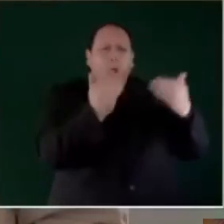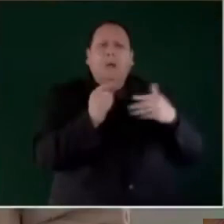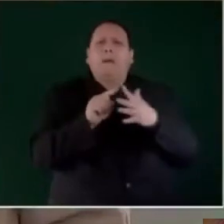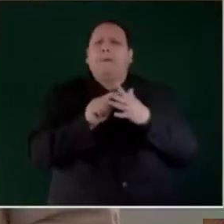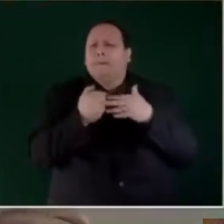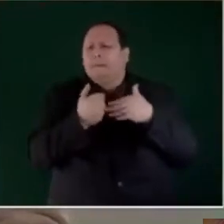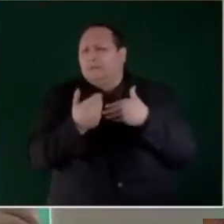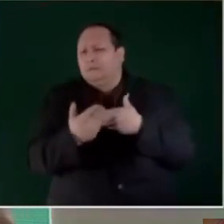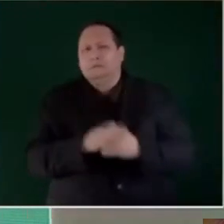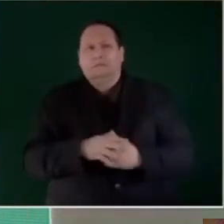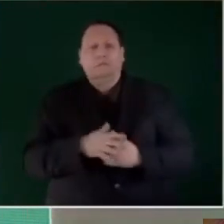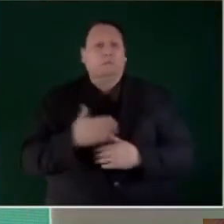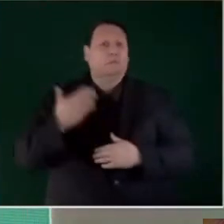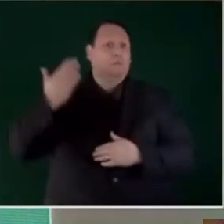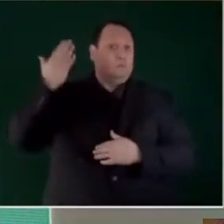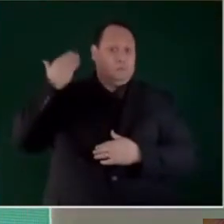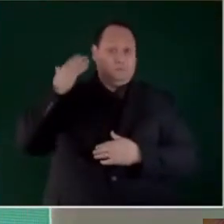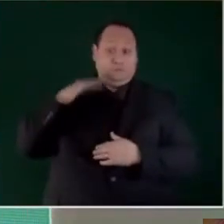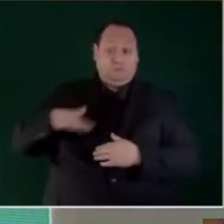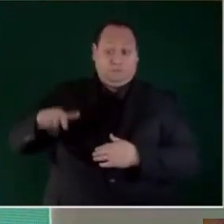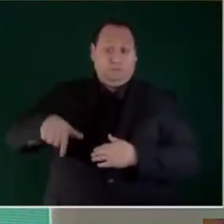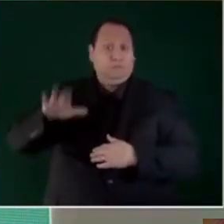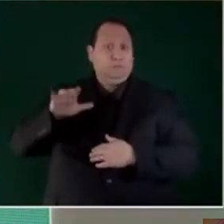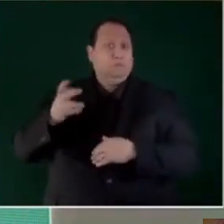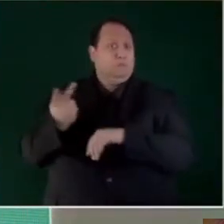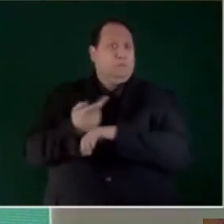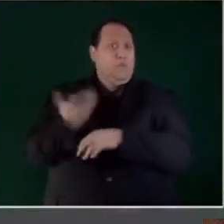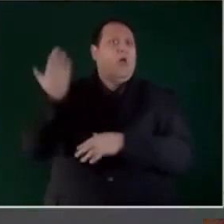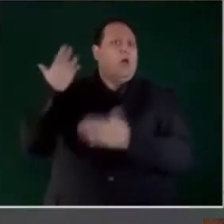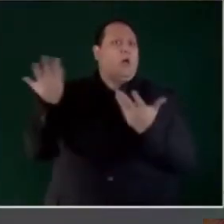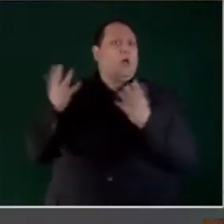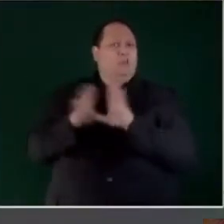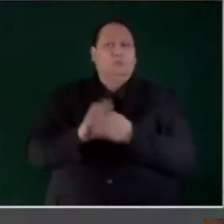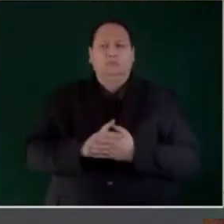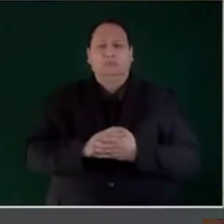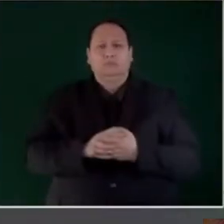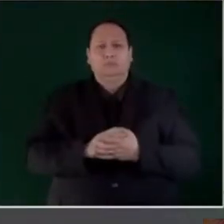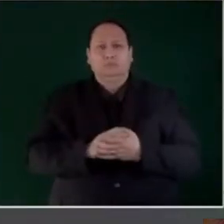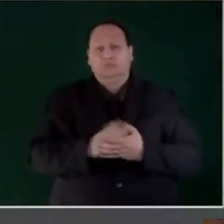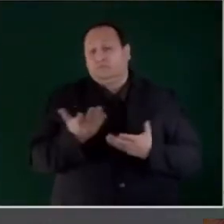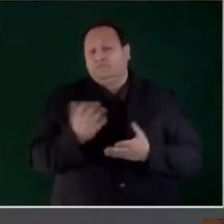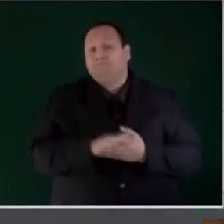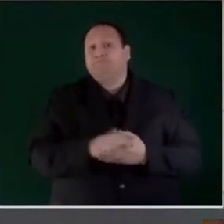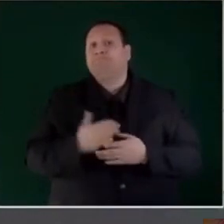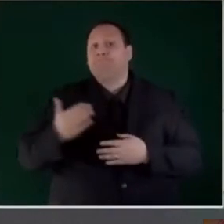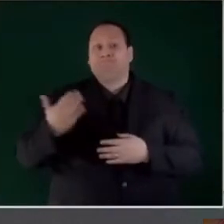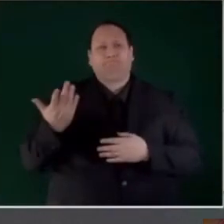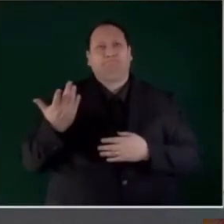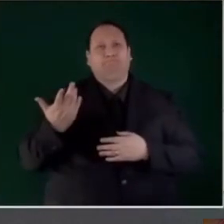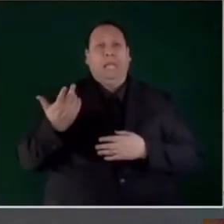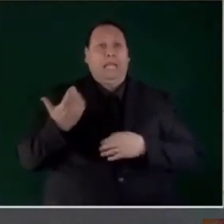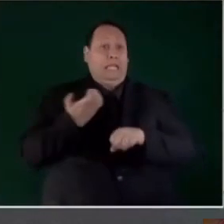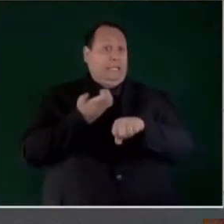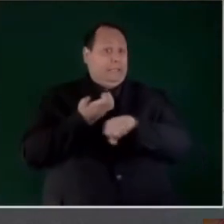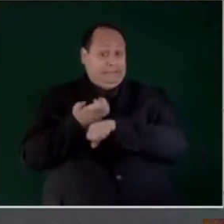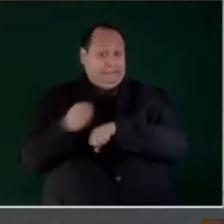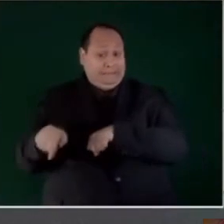¿Cómo era acá en Baja California? Bueno, antes de ser